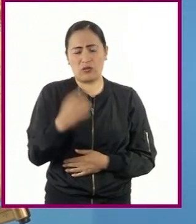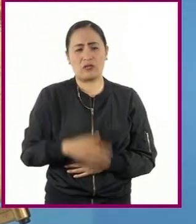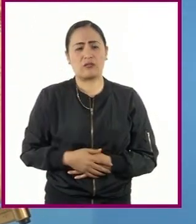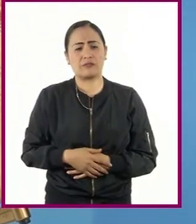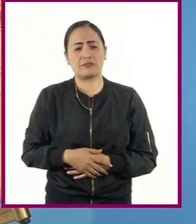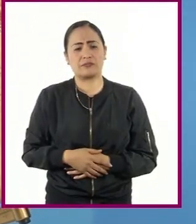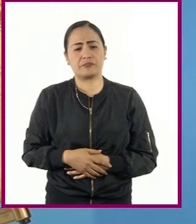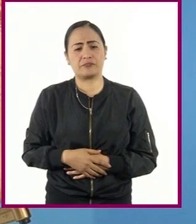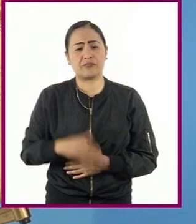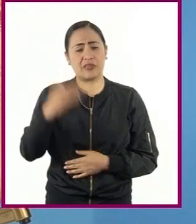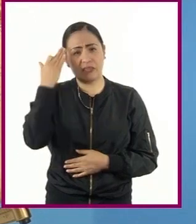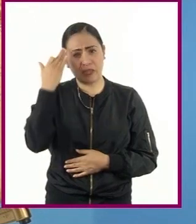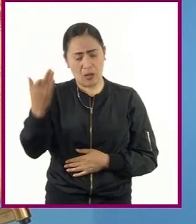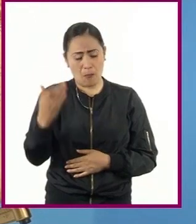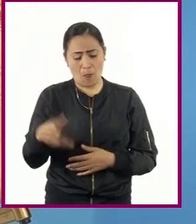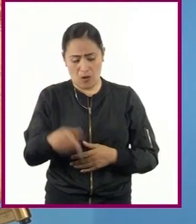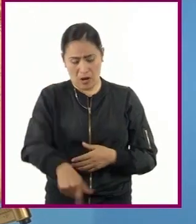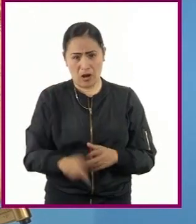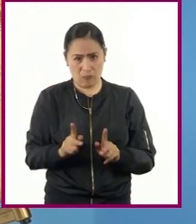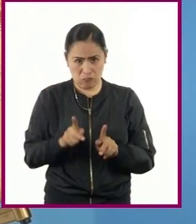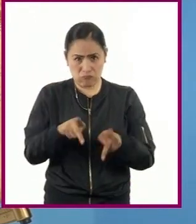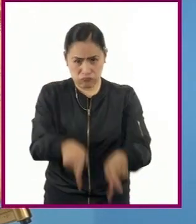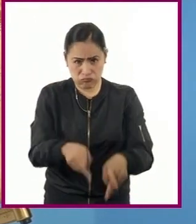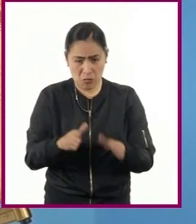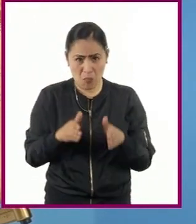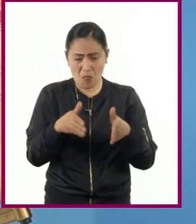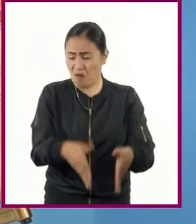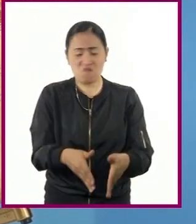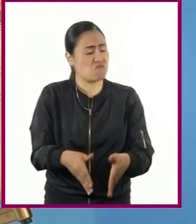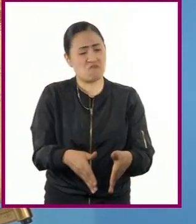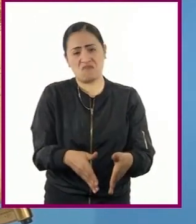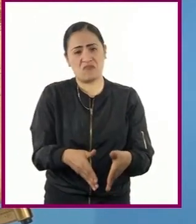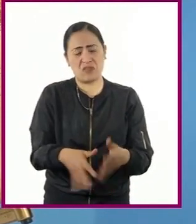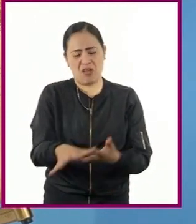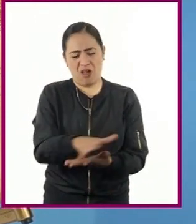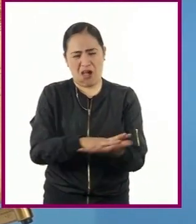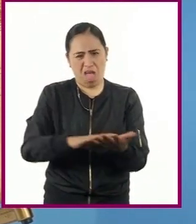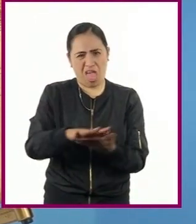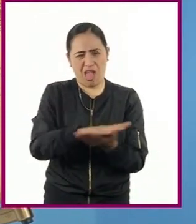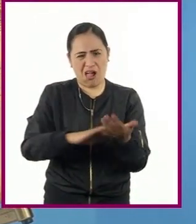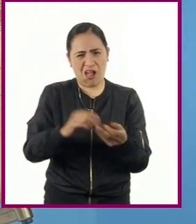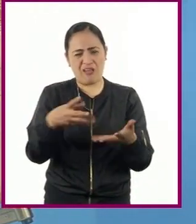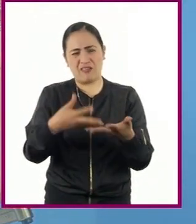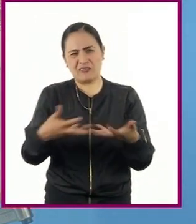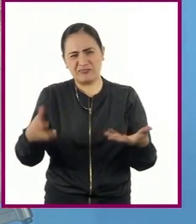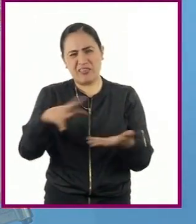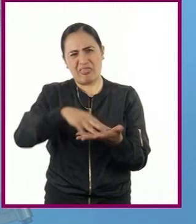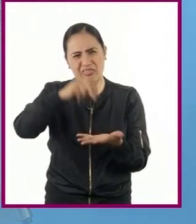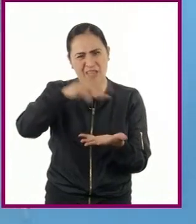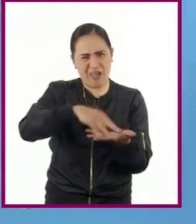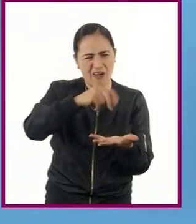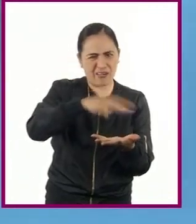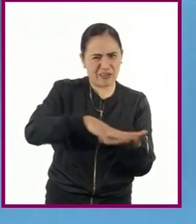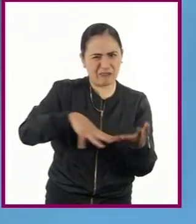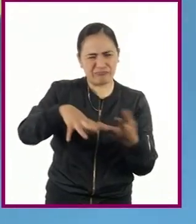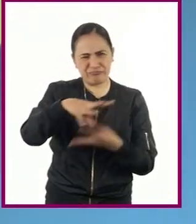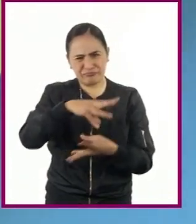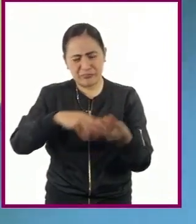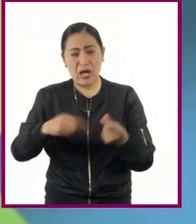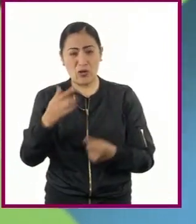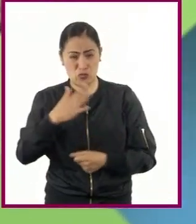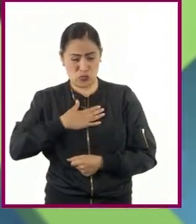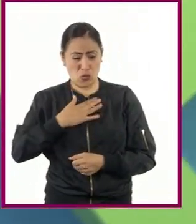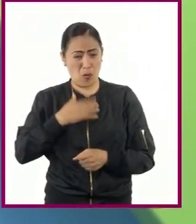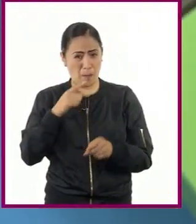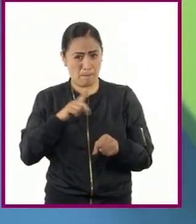tiempo entera debajo de la tierra. Se habían entremezclado con la arcilla, con la arena. No encontré a mi